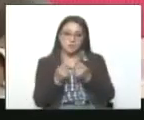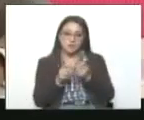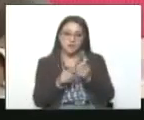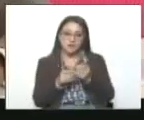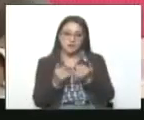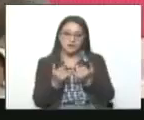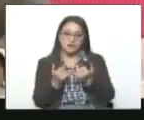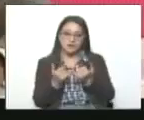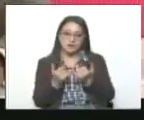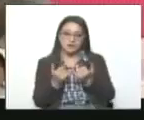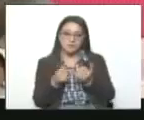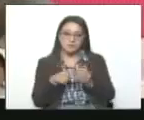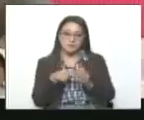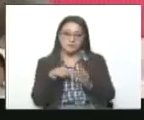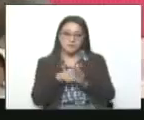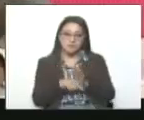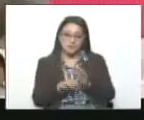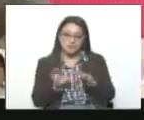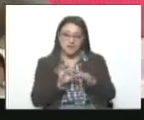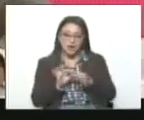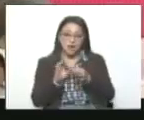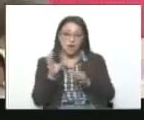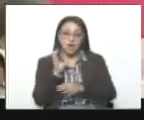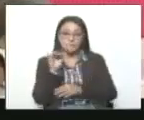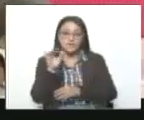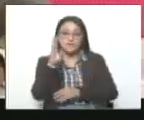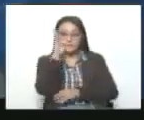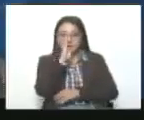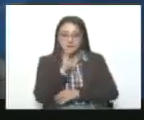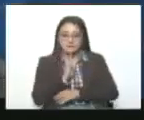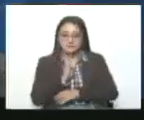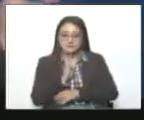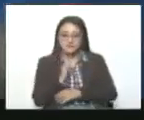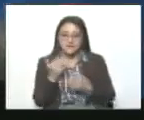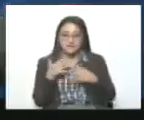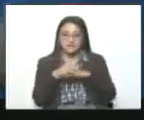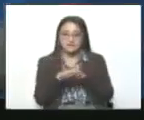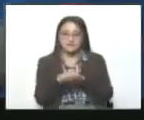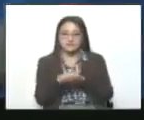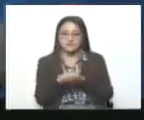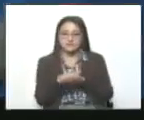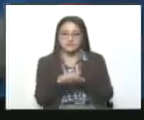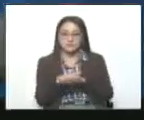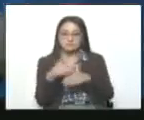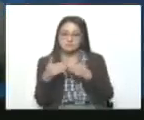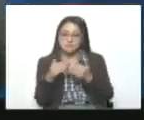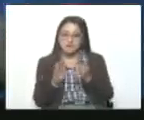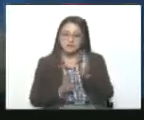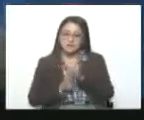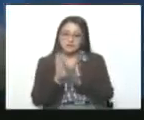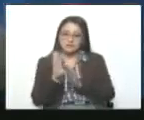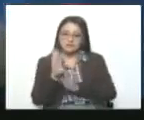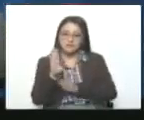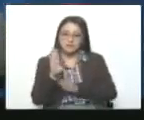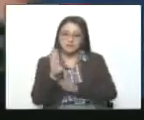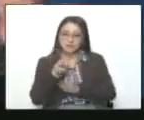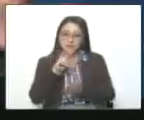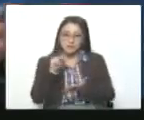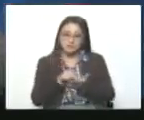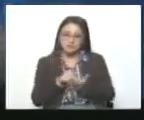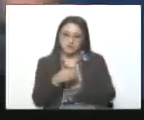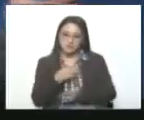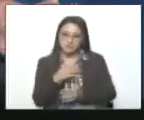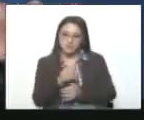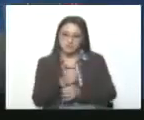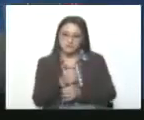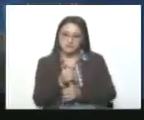profunda con Colombia y Brasil. Sí, la integración es hija del desarrollo. El desarrollo nacional no se puede conseguir